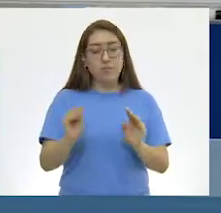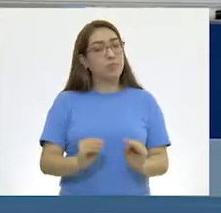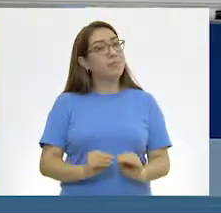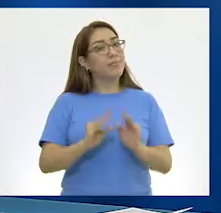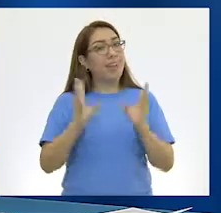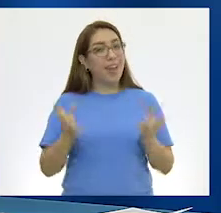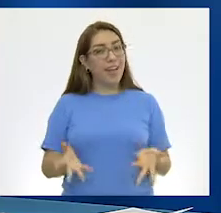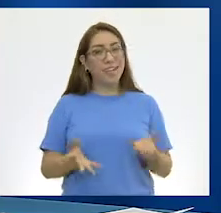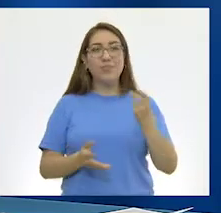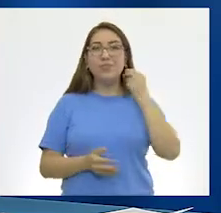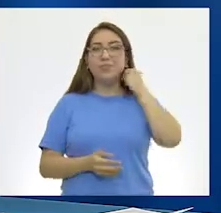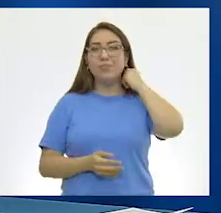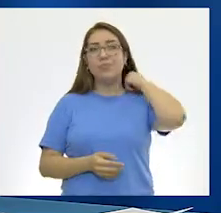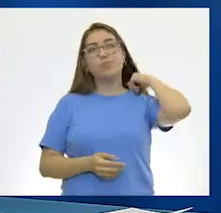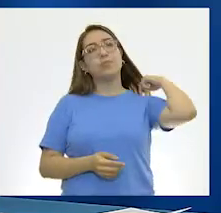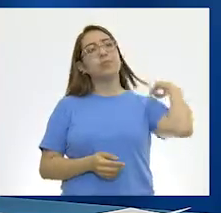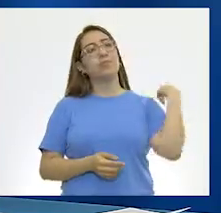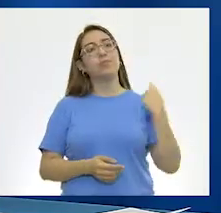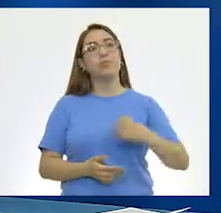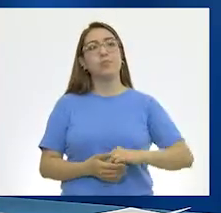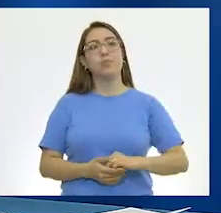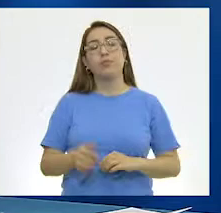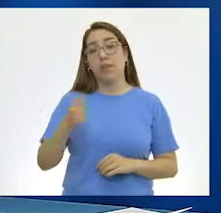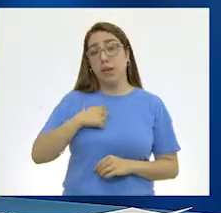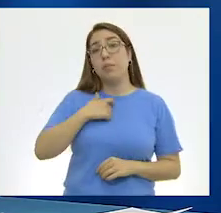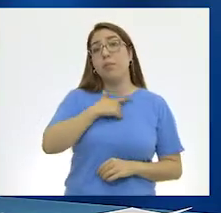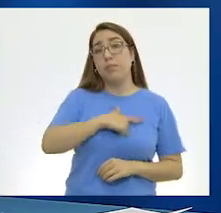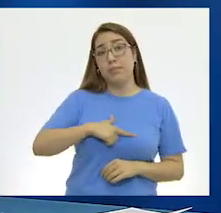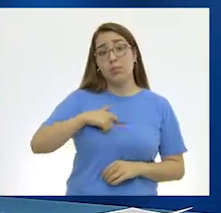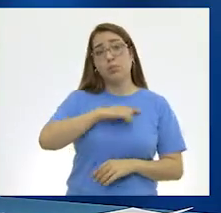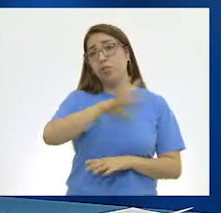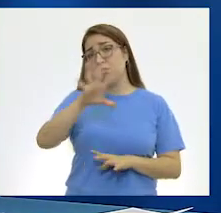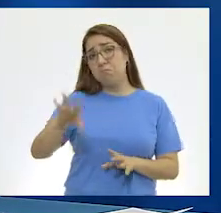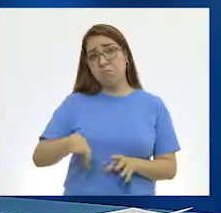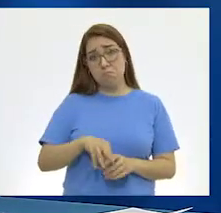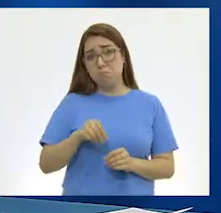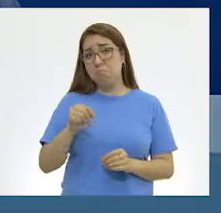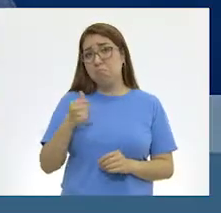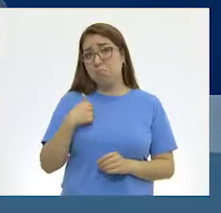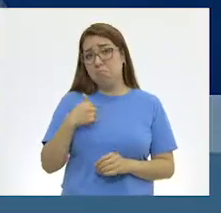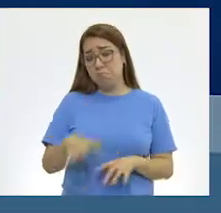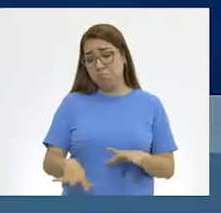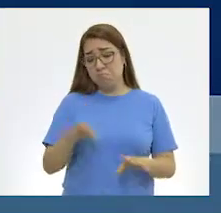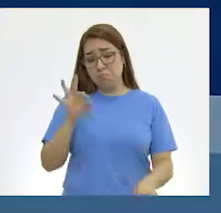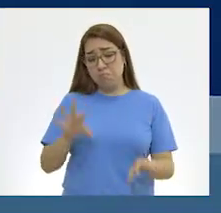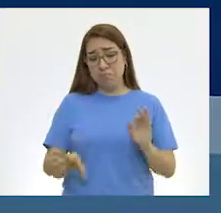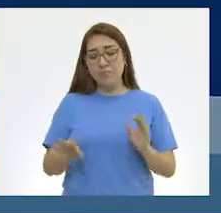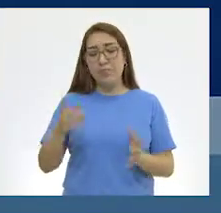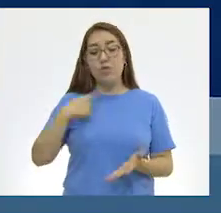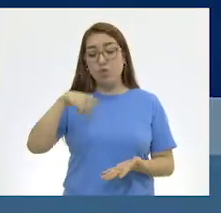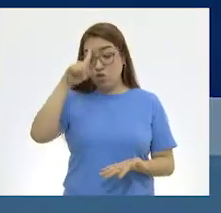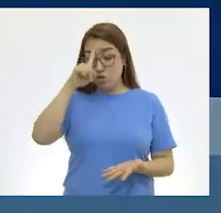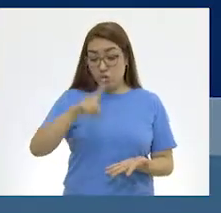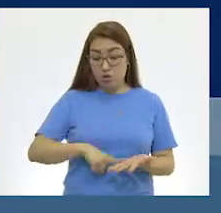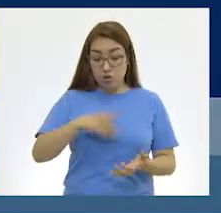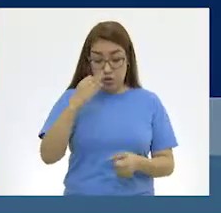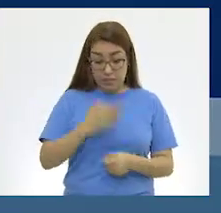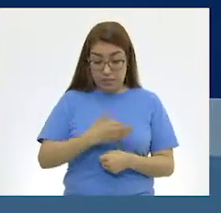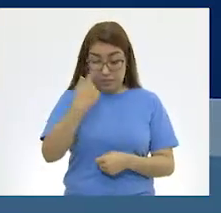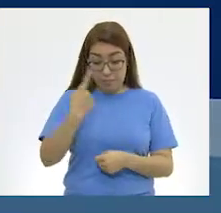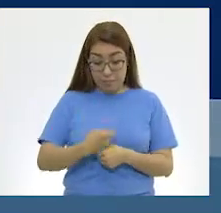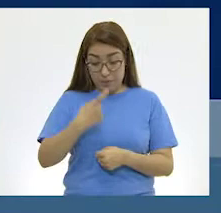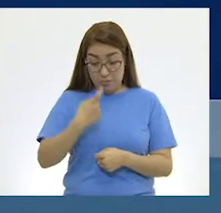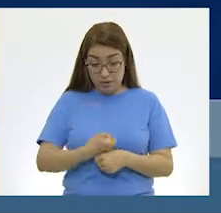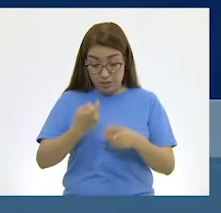Raulito. A mí me gustan todas, por eso las elegí. Ah, pues creo que para la